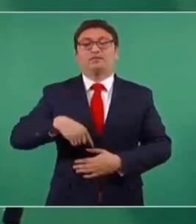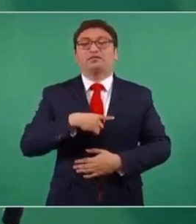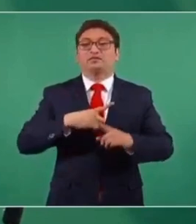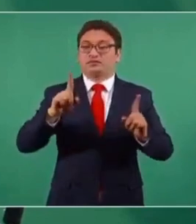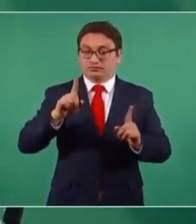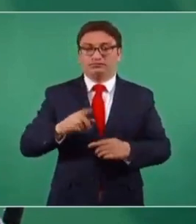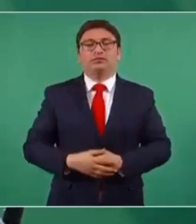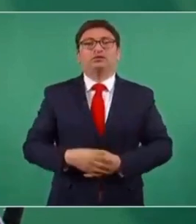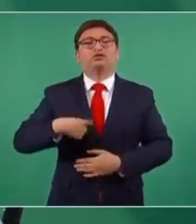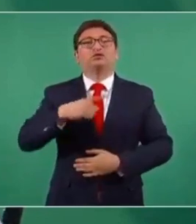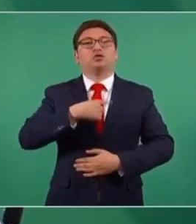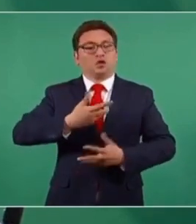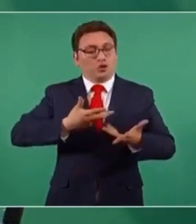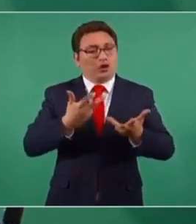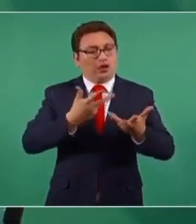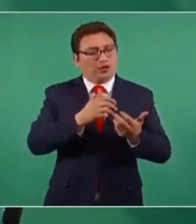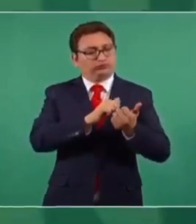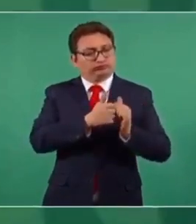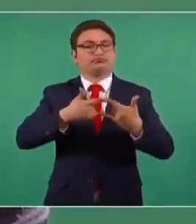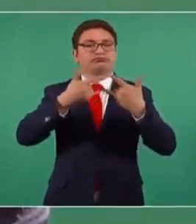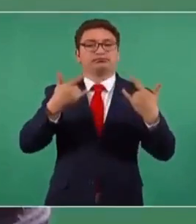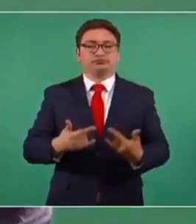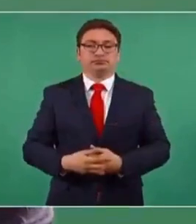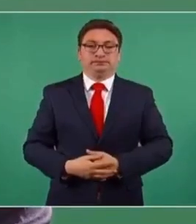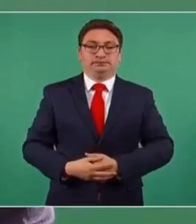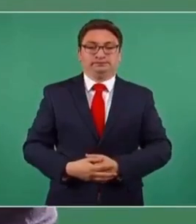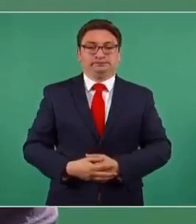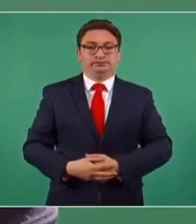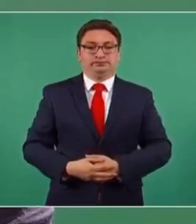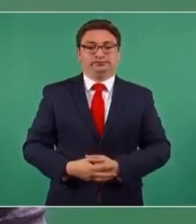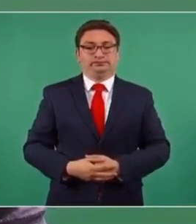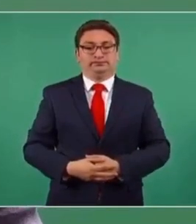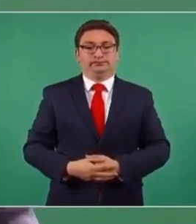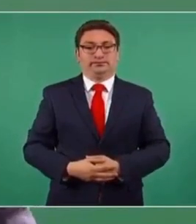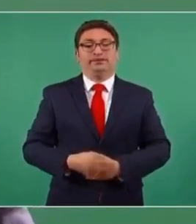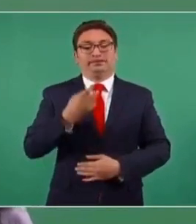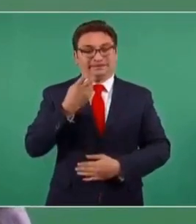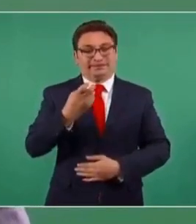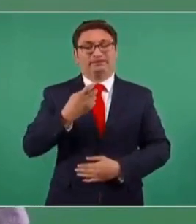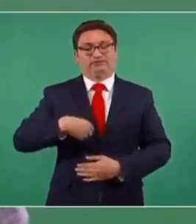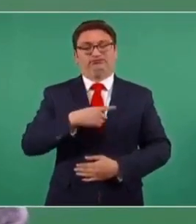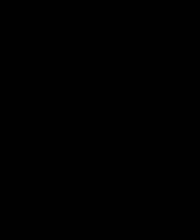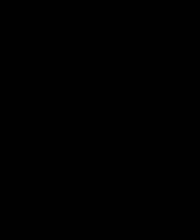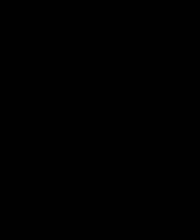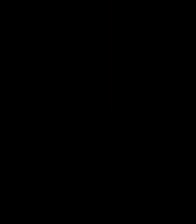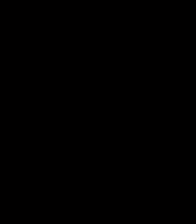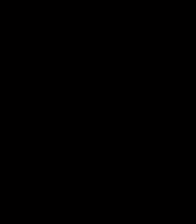a hacer historia, estamos haciendo historia. Y eso es lo que nos importa.